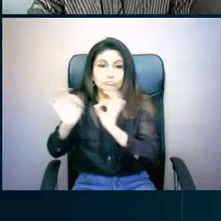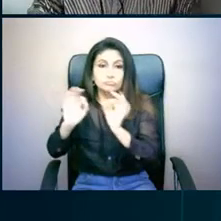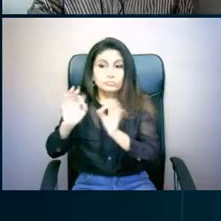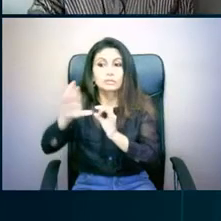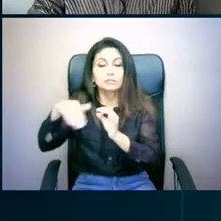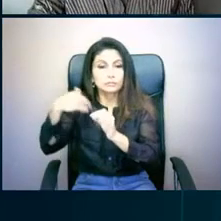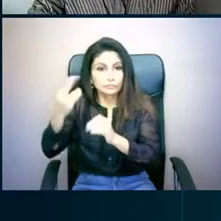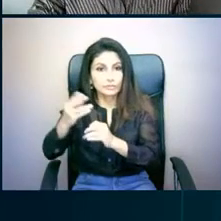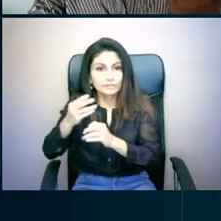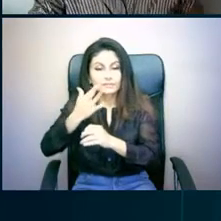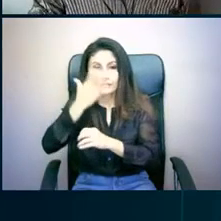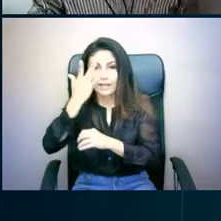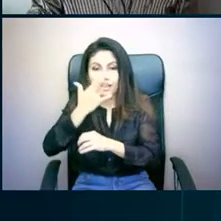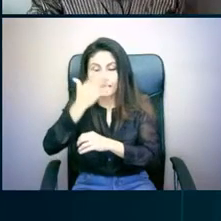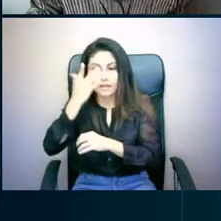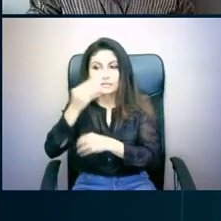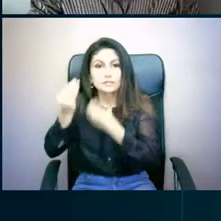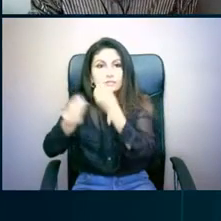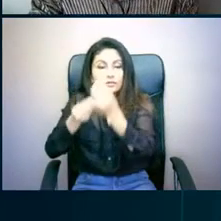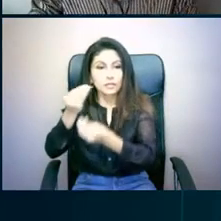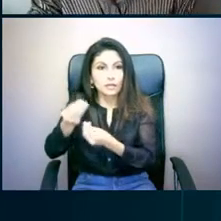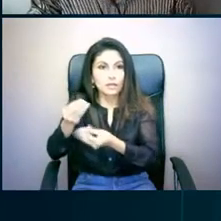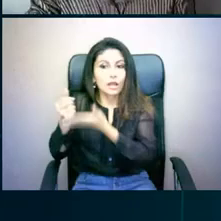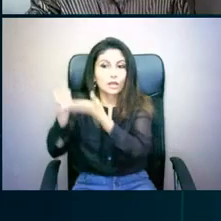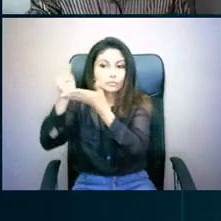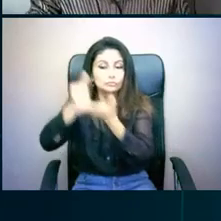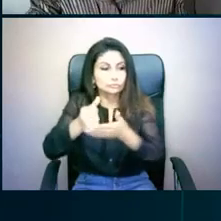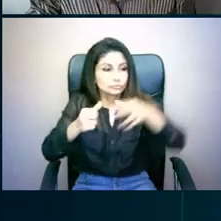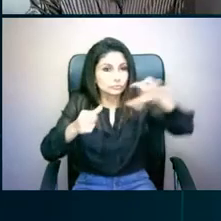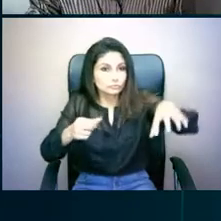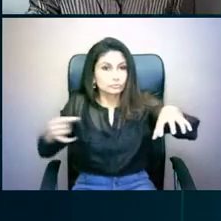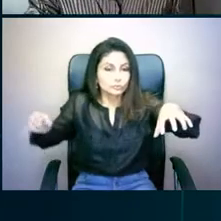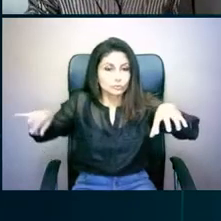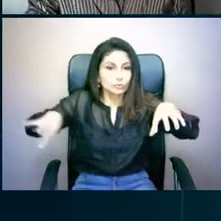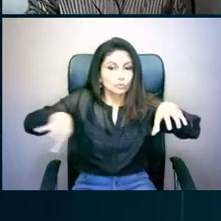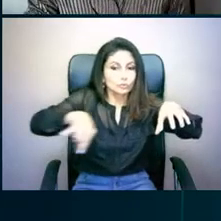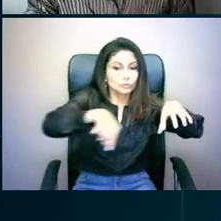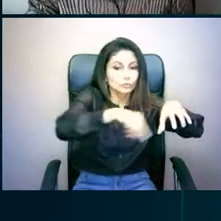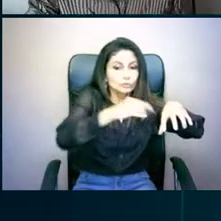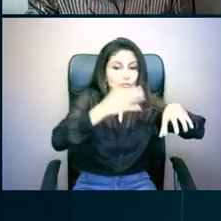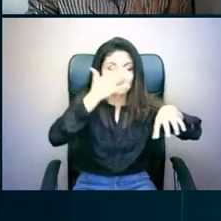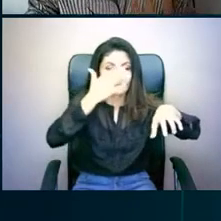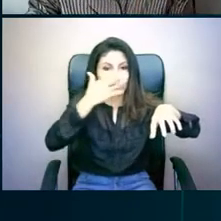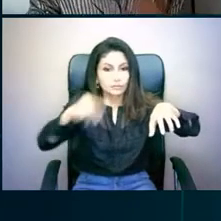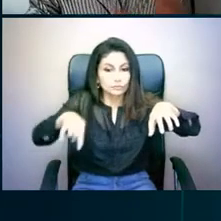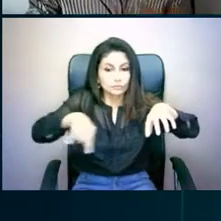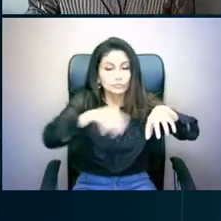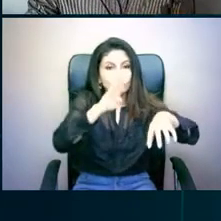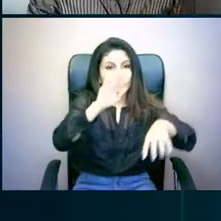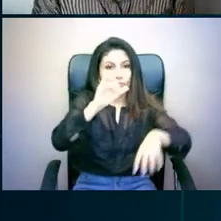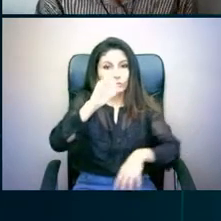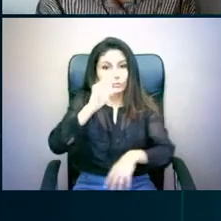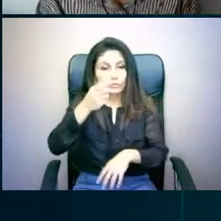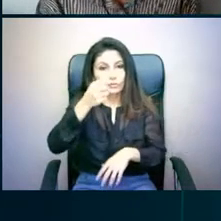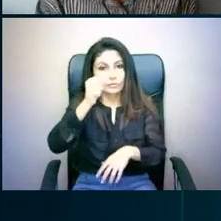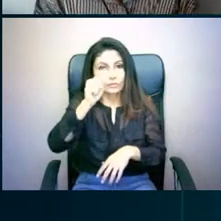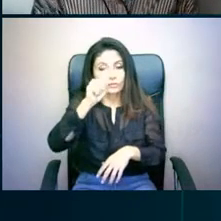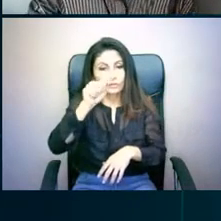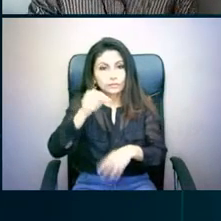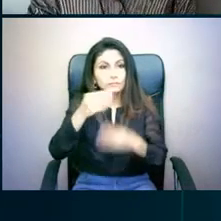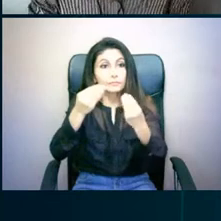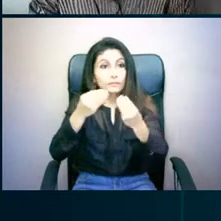para el mismo funcionamiento de la planta. Entonces el biogás es una fuente necesaria para el funcionamiento de la